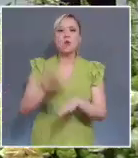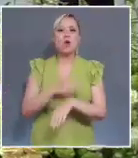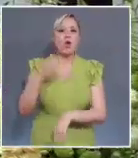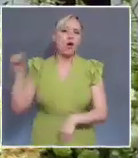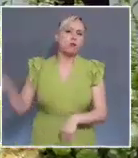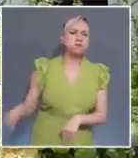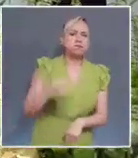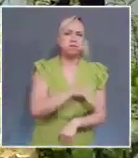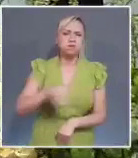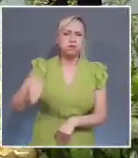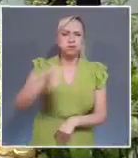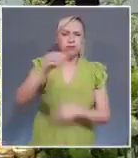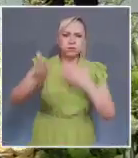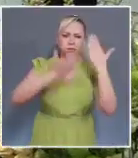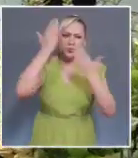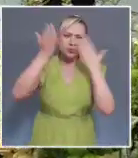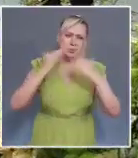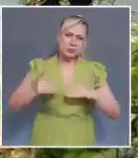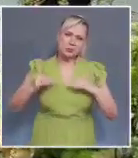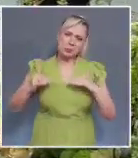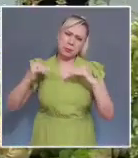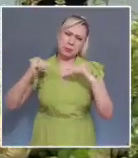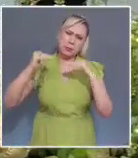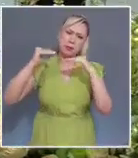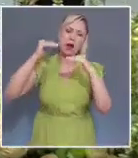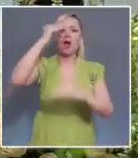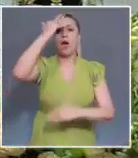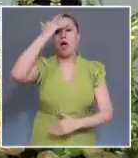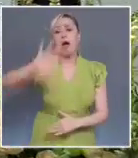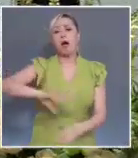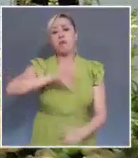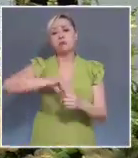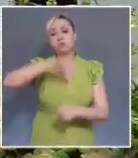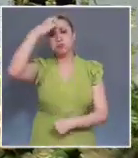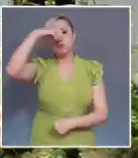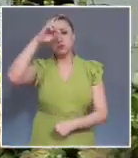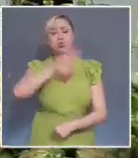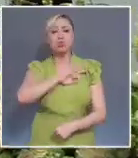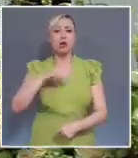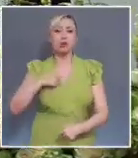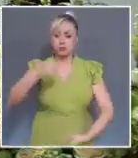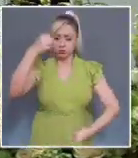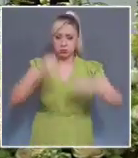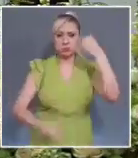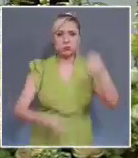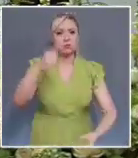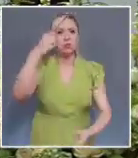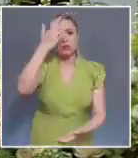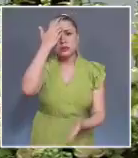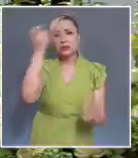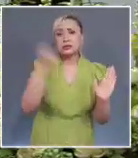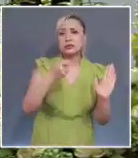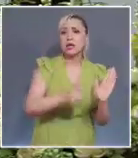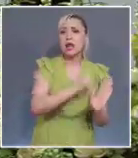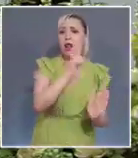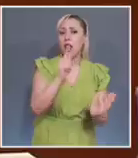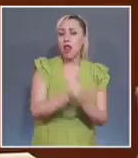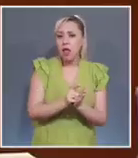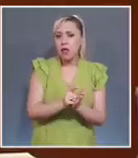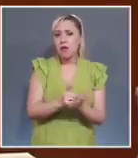rechazó que al hacer justiciable los derechos sociales que el estado debe cumplir el poder judicial invada atribuciones